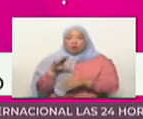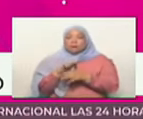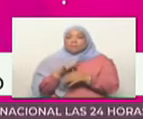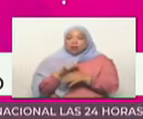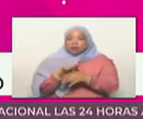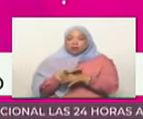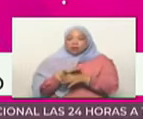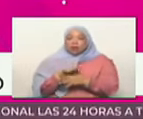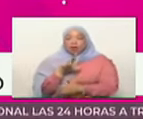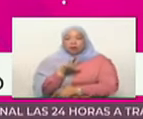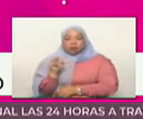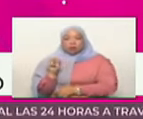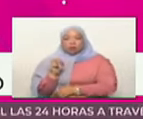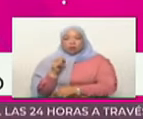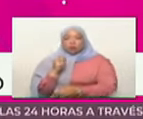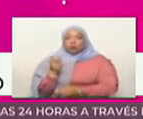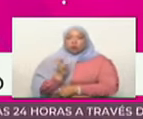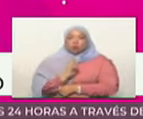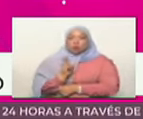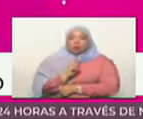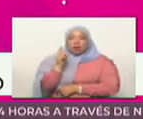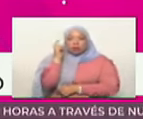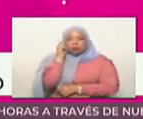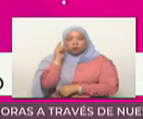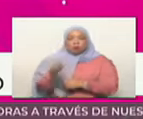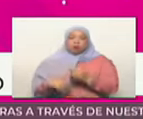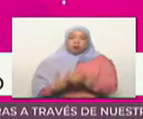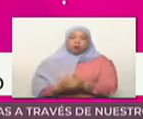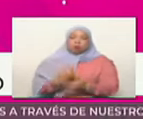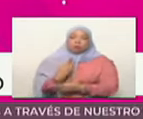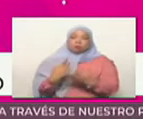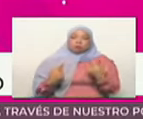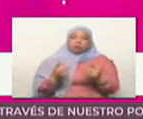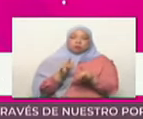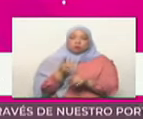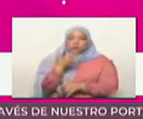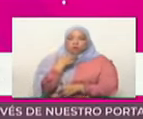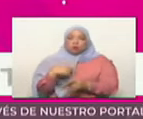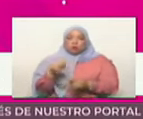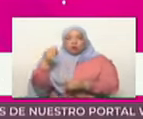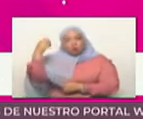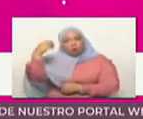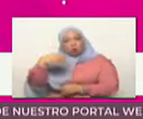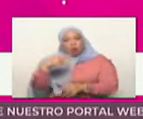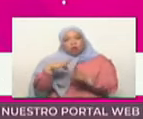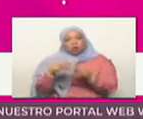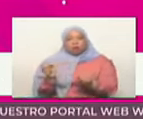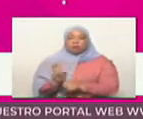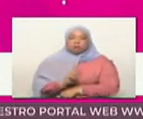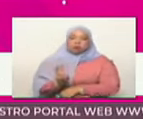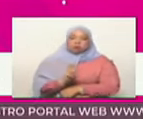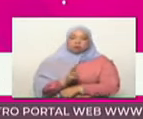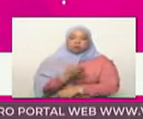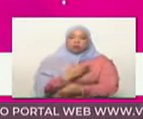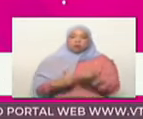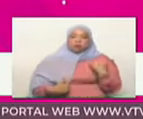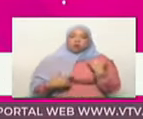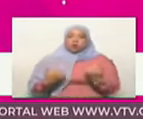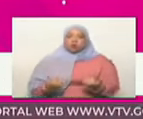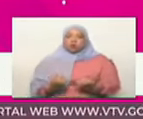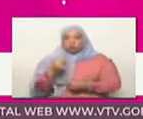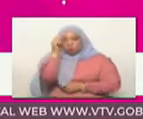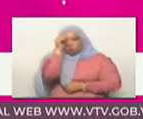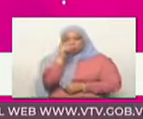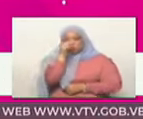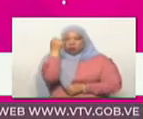30. Pretendieron el viernes 26 dejar sin luz todo el occidente del país. Pretendieron el domingo